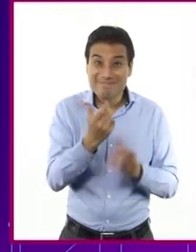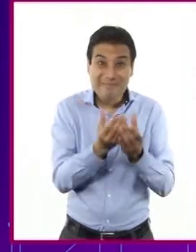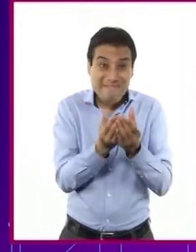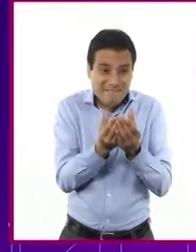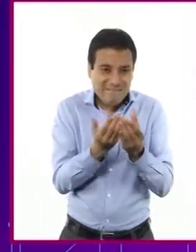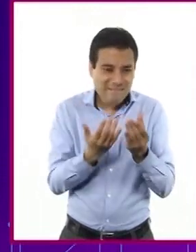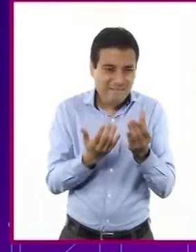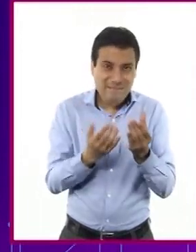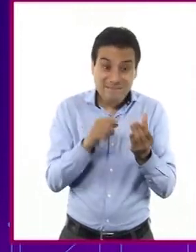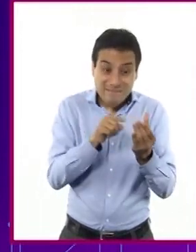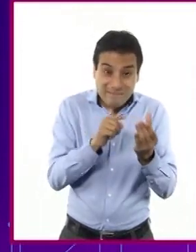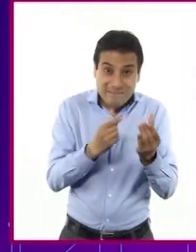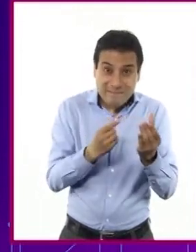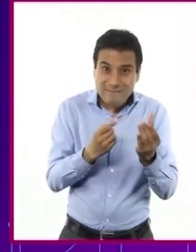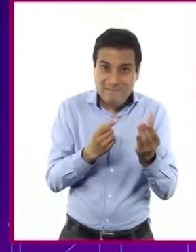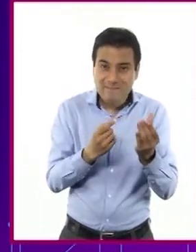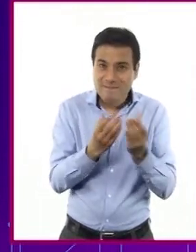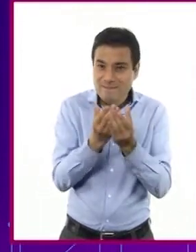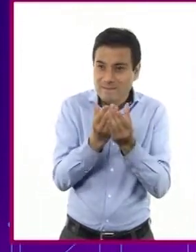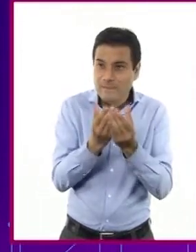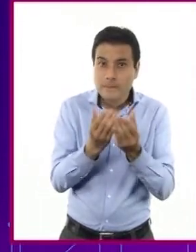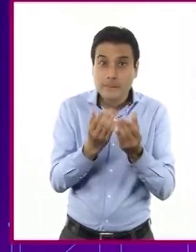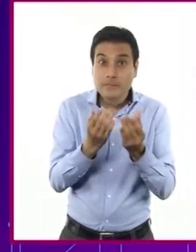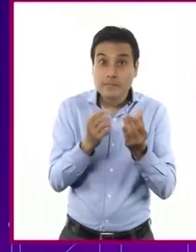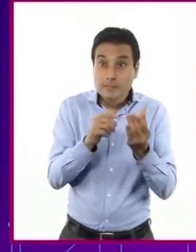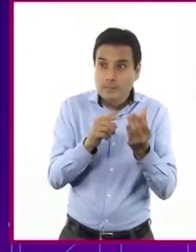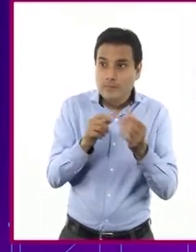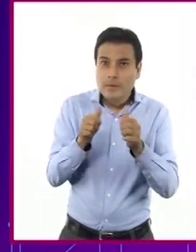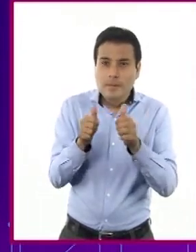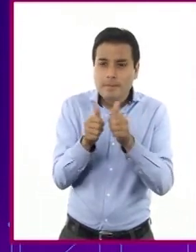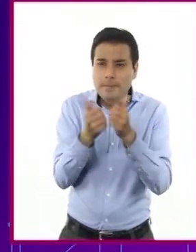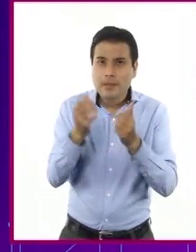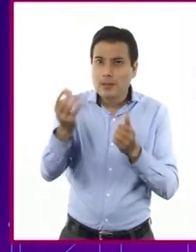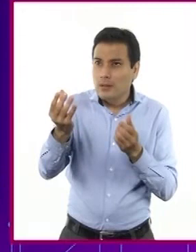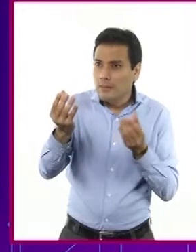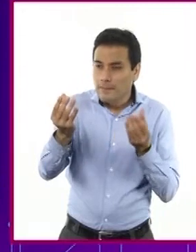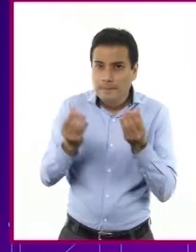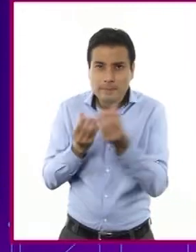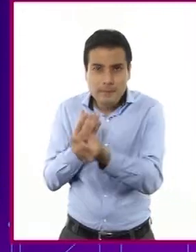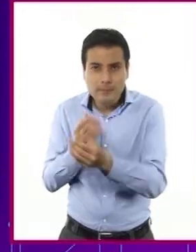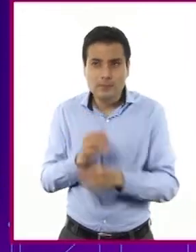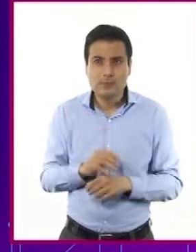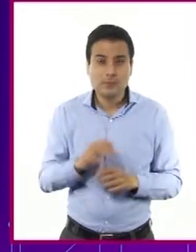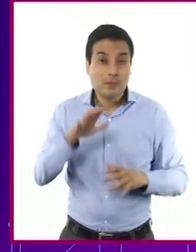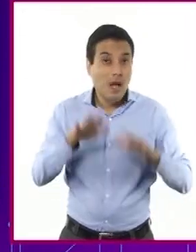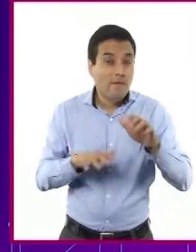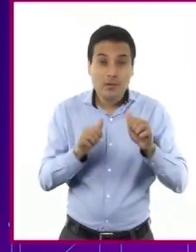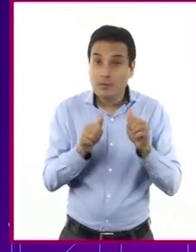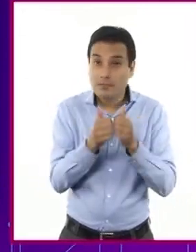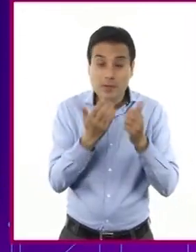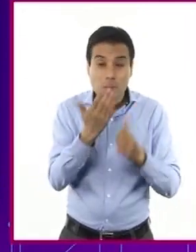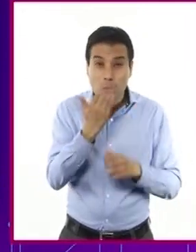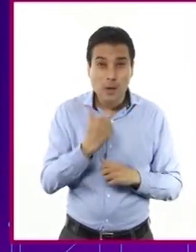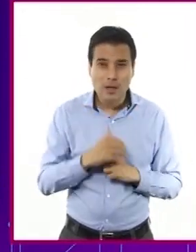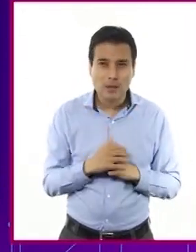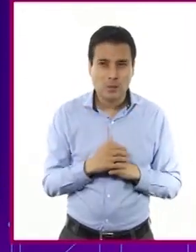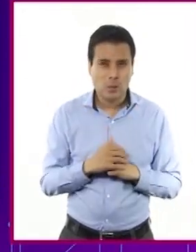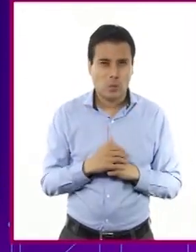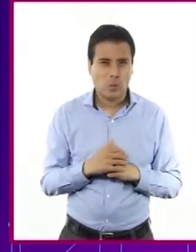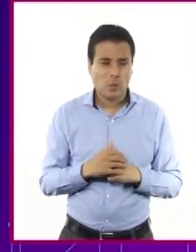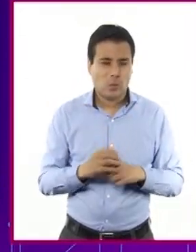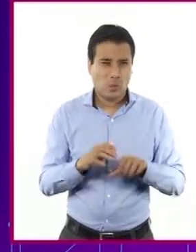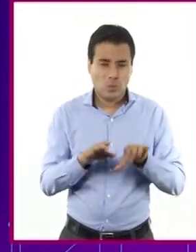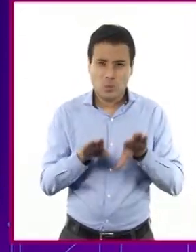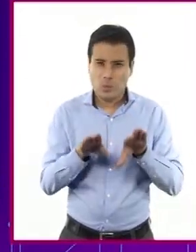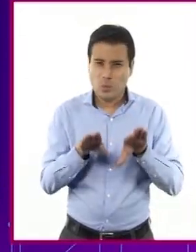para comprar una hoganza de pan, cuando había pan. En esas condiciones tan